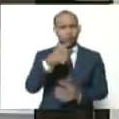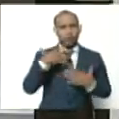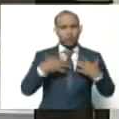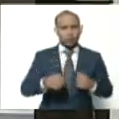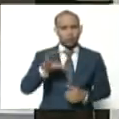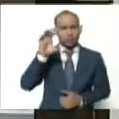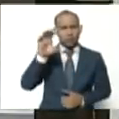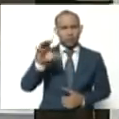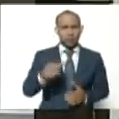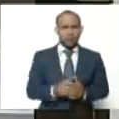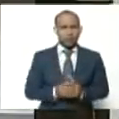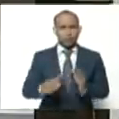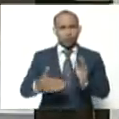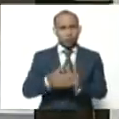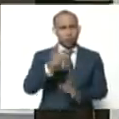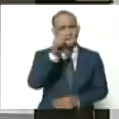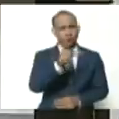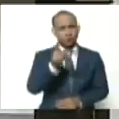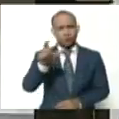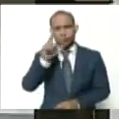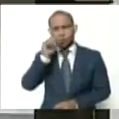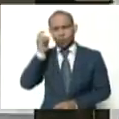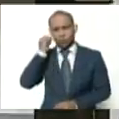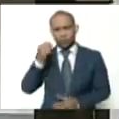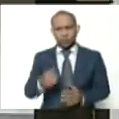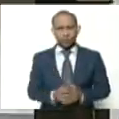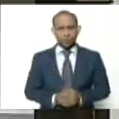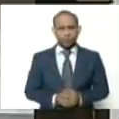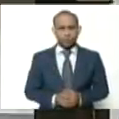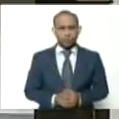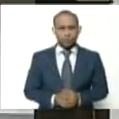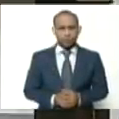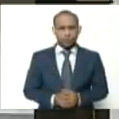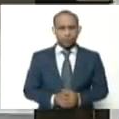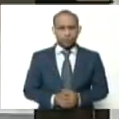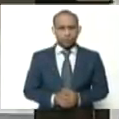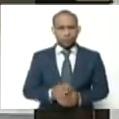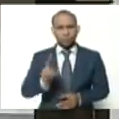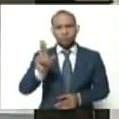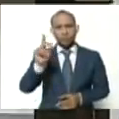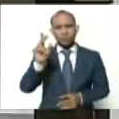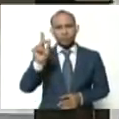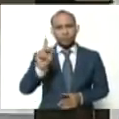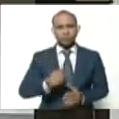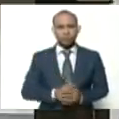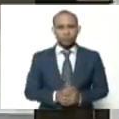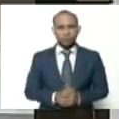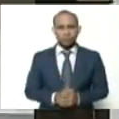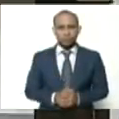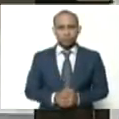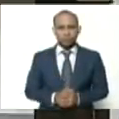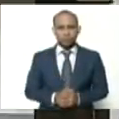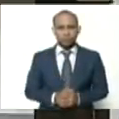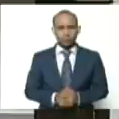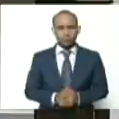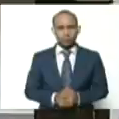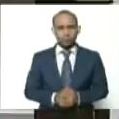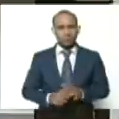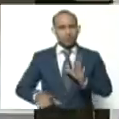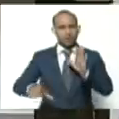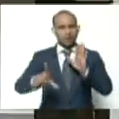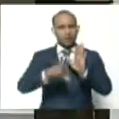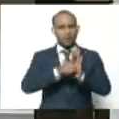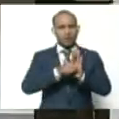contra los ciudadanos, las ciudadanas. En segundo lugar, la